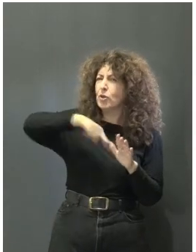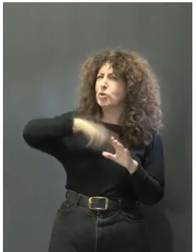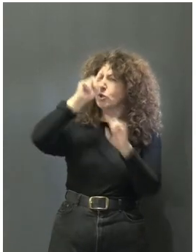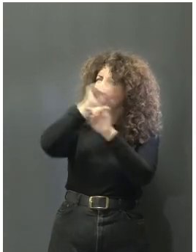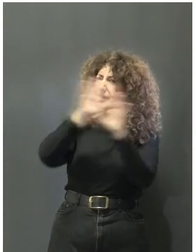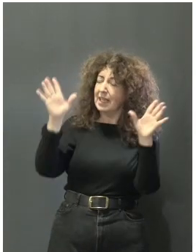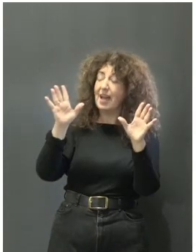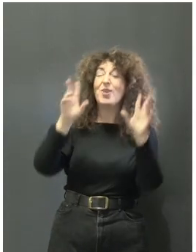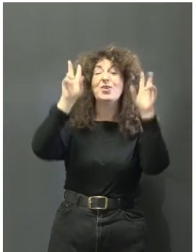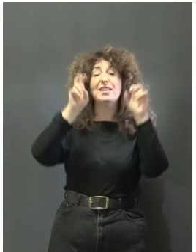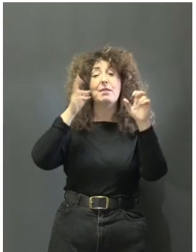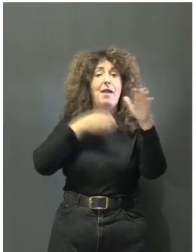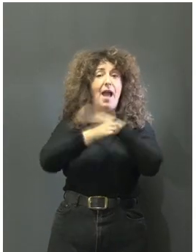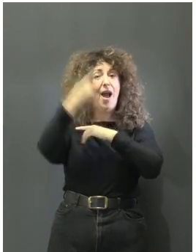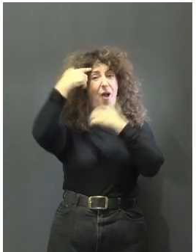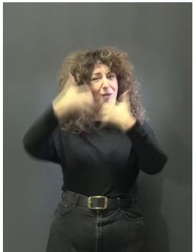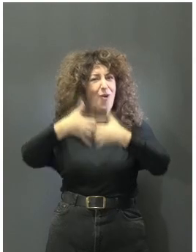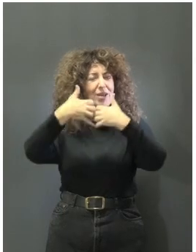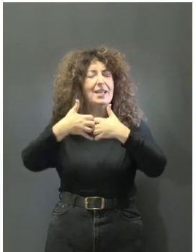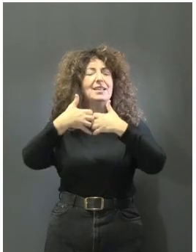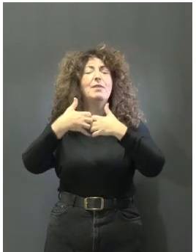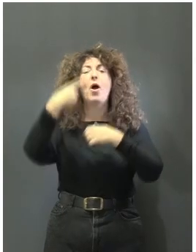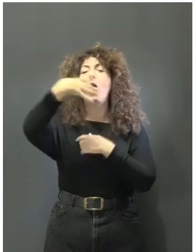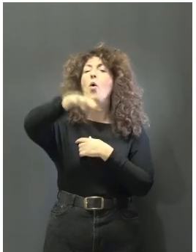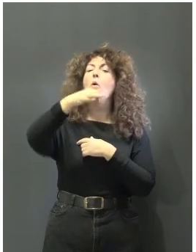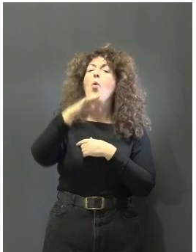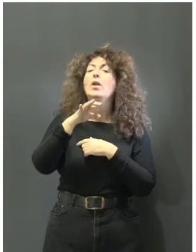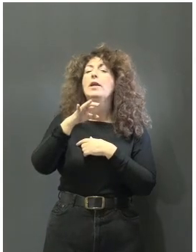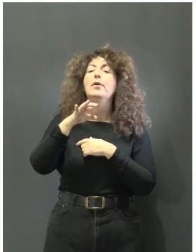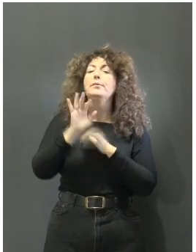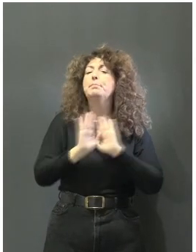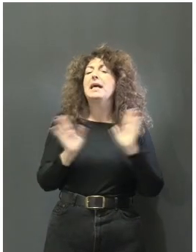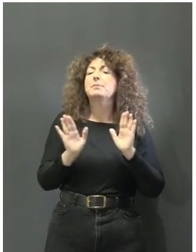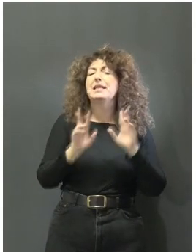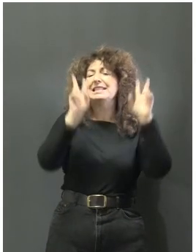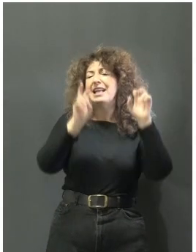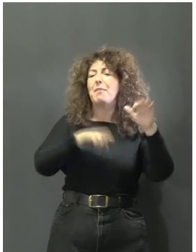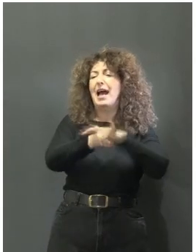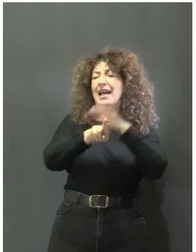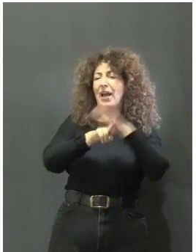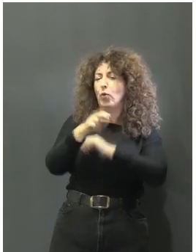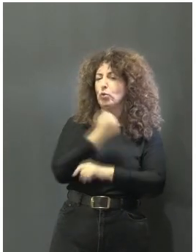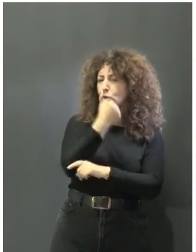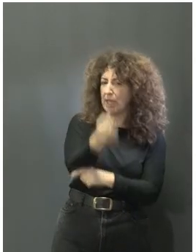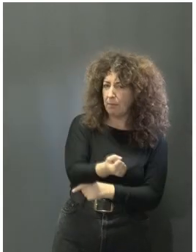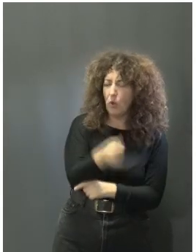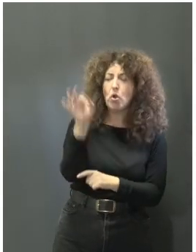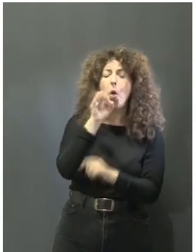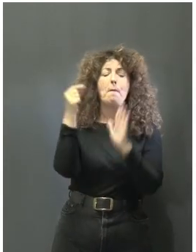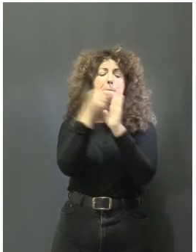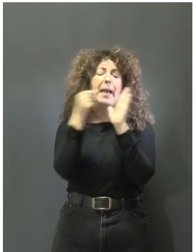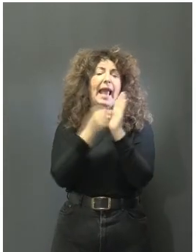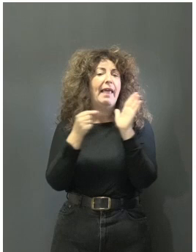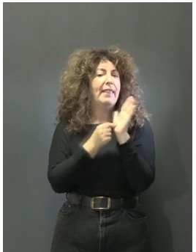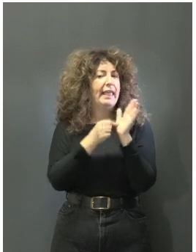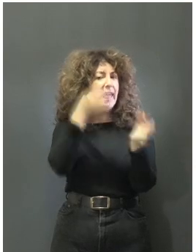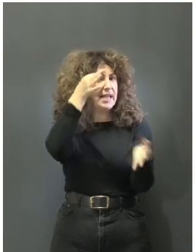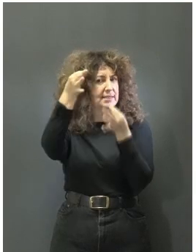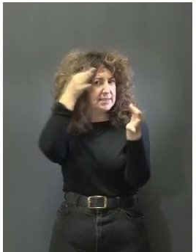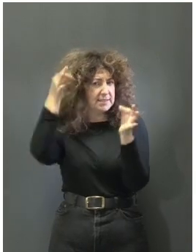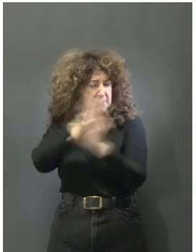accesibilidad cognitiva no podemos hablar solo de los recursos de apoyo o de las medidas concretas, ¿no? Que a lo mejor es lo